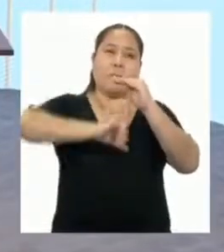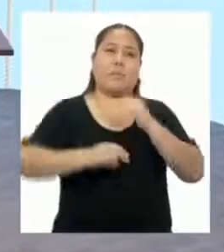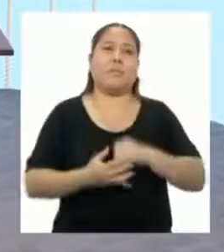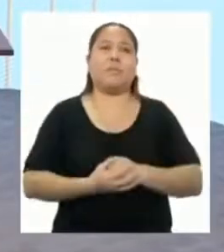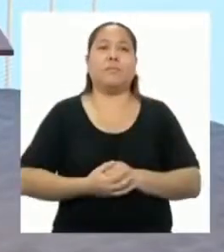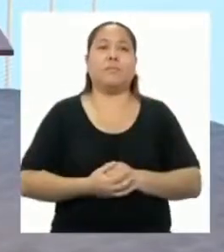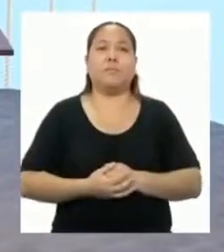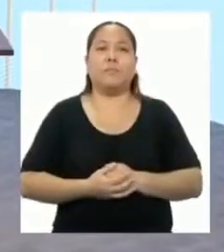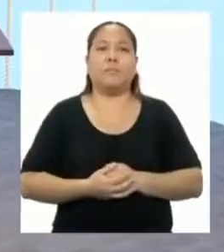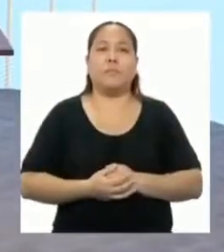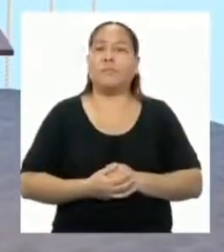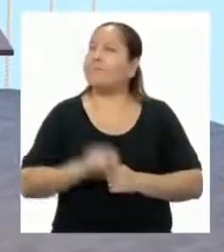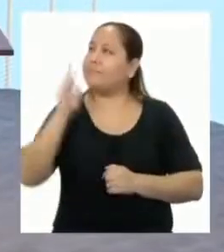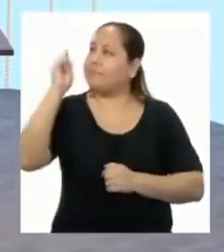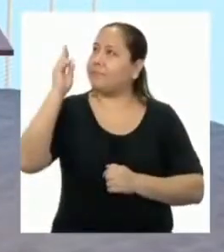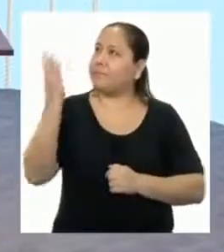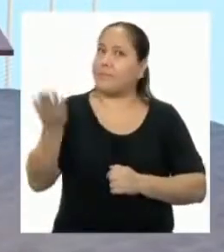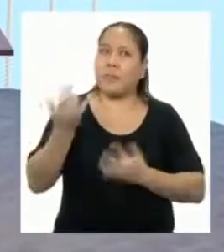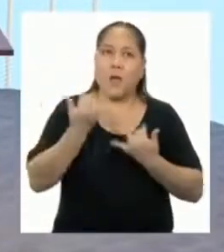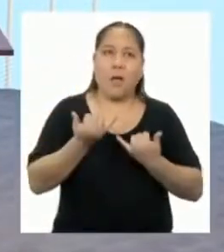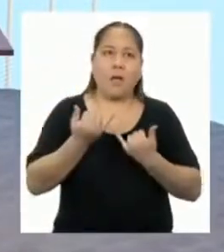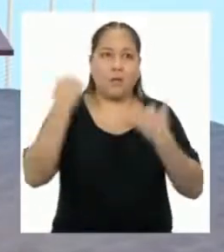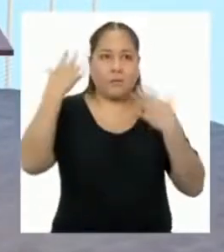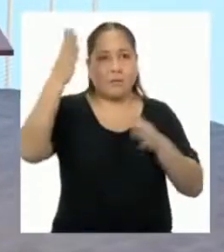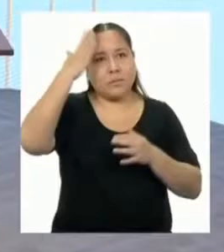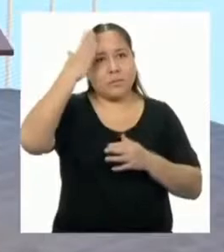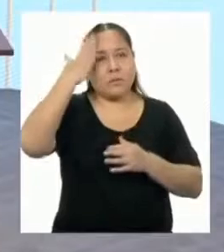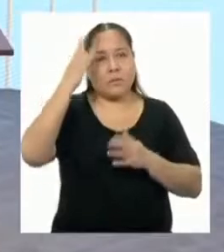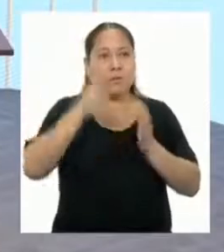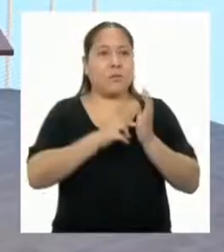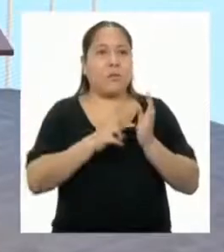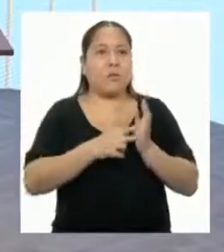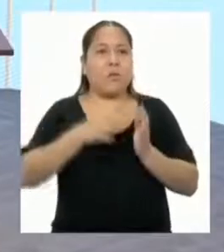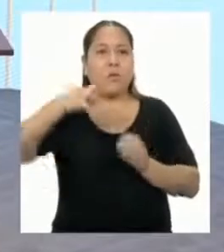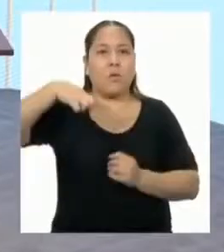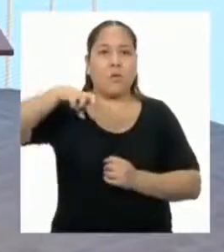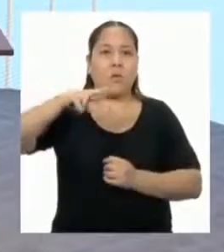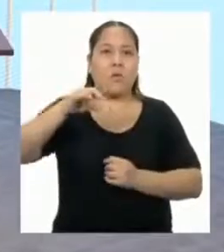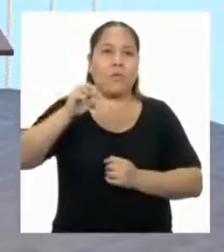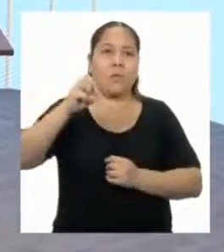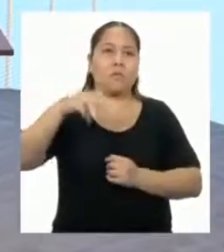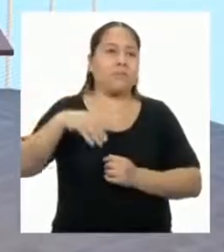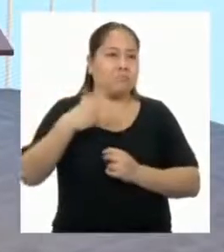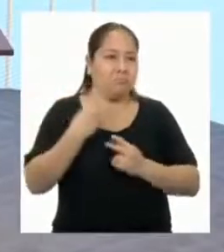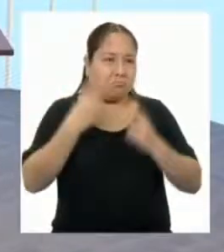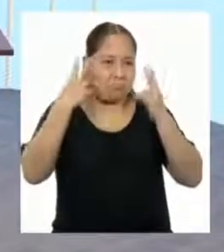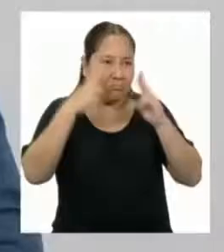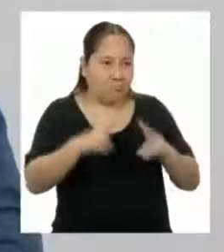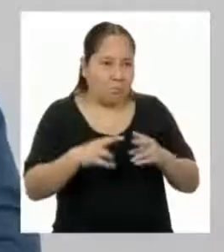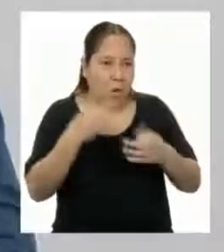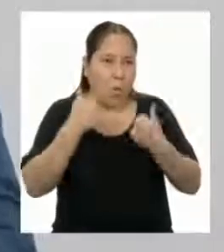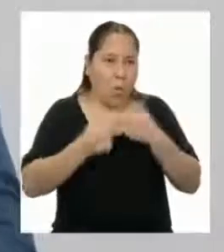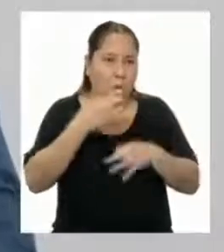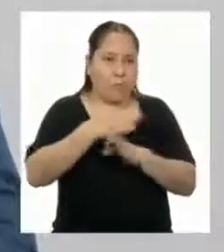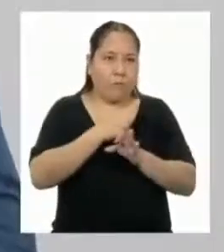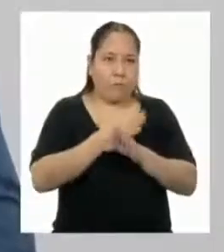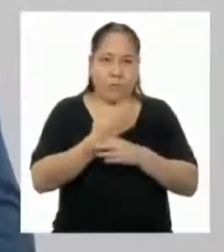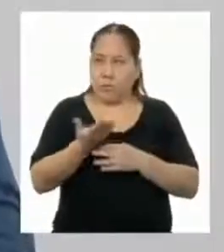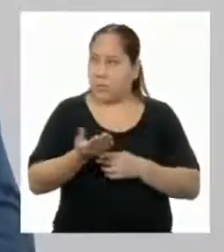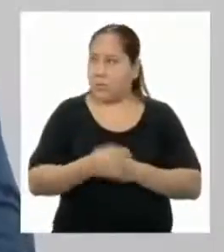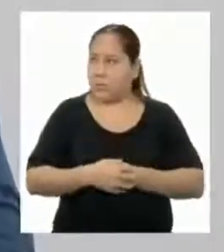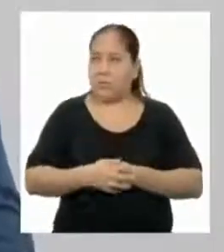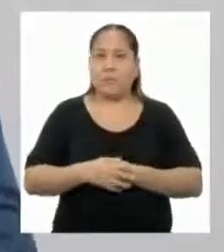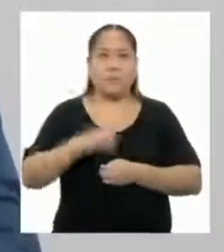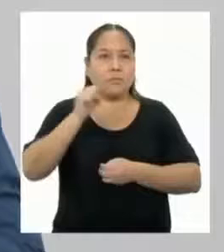altura. Profesora, ahora que ya sabemos qué es un prisma, ¿podemos empezar a ver las formas que pueden tener? Así